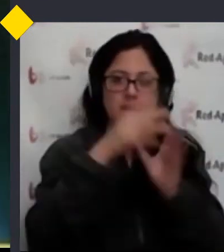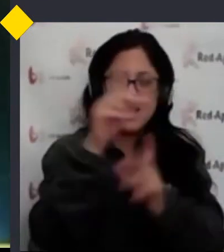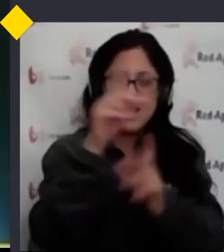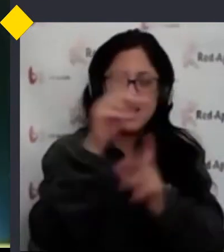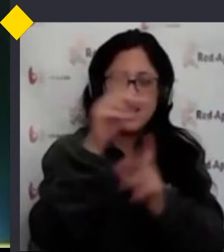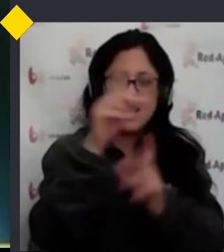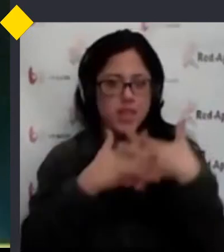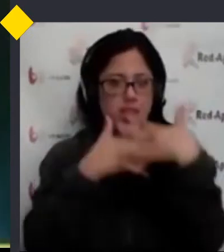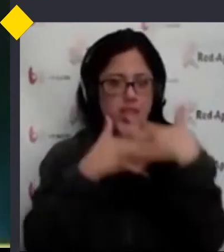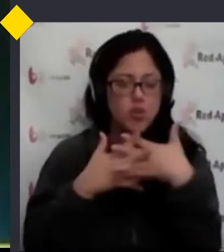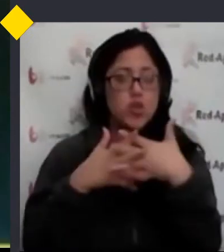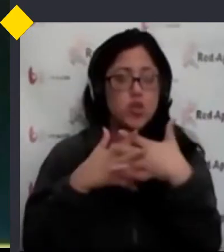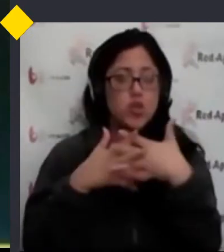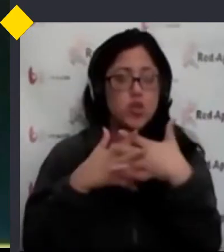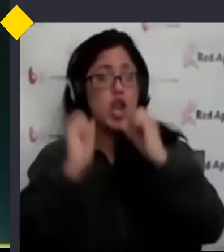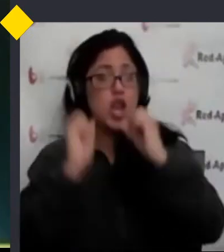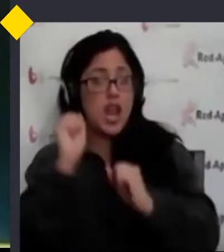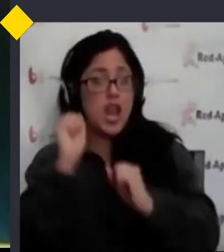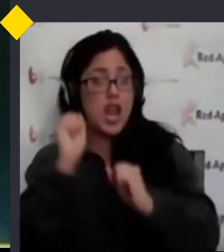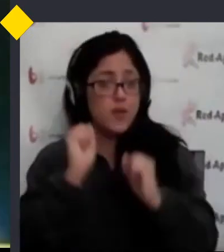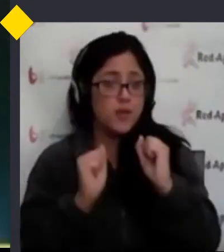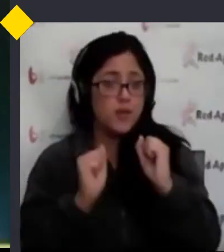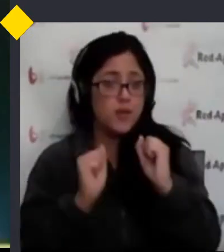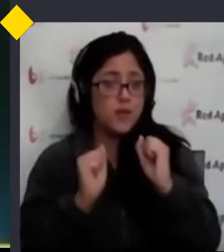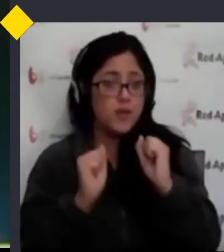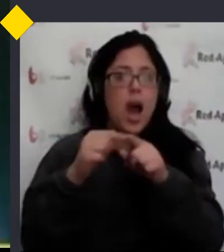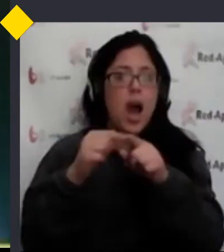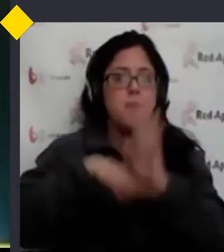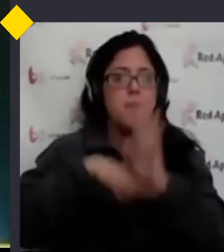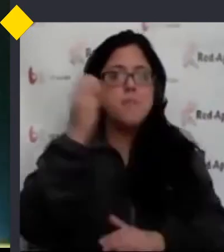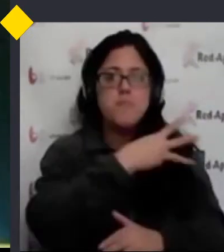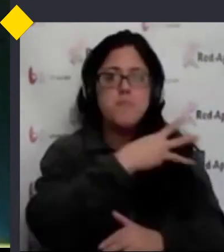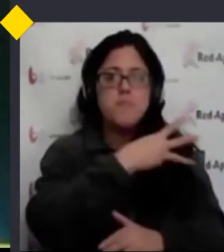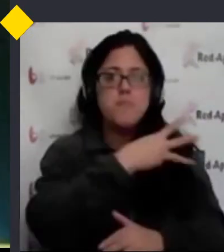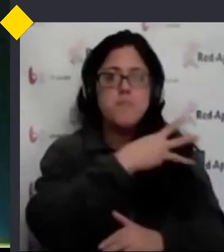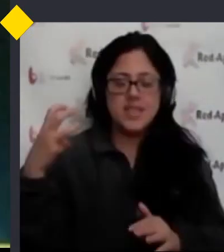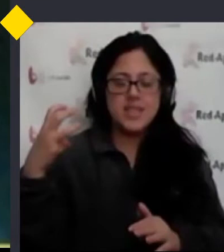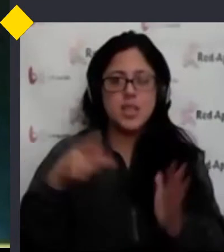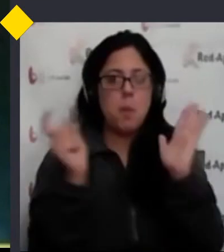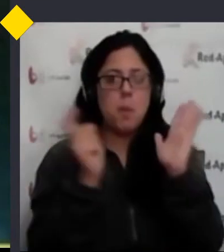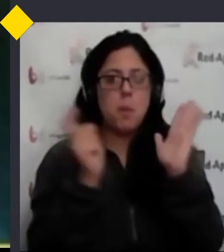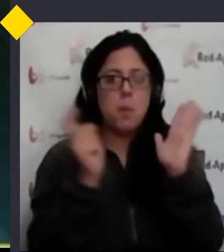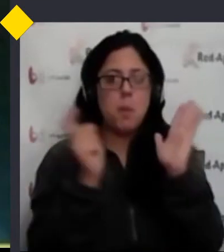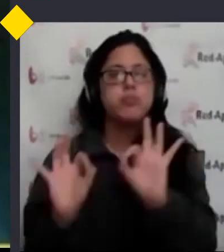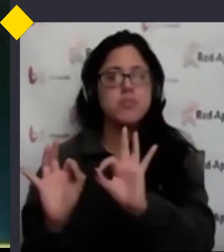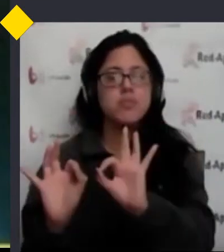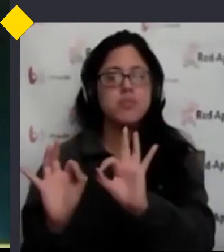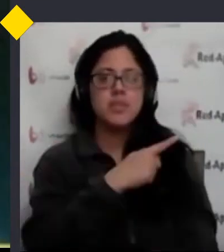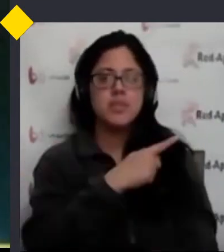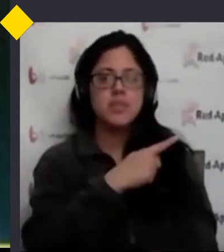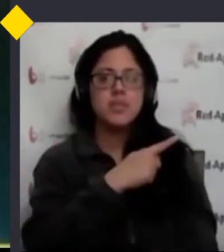de las empresas Fortune 500 hay más de 300 que tienen puntaje perfecto, 100% de